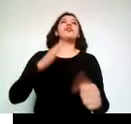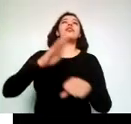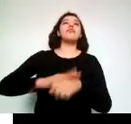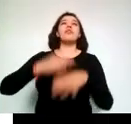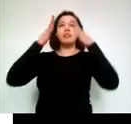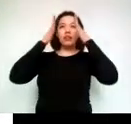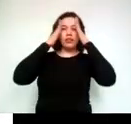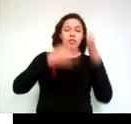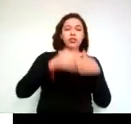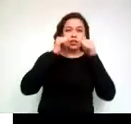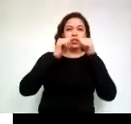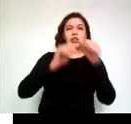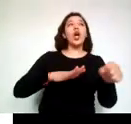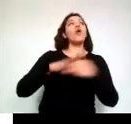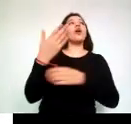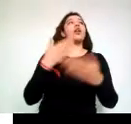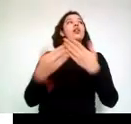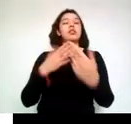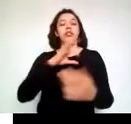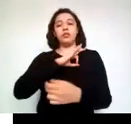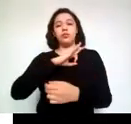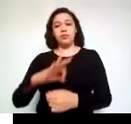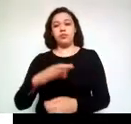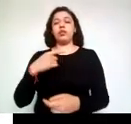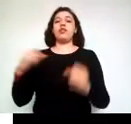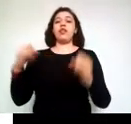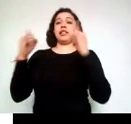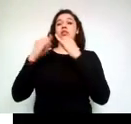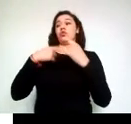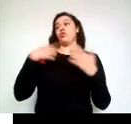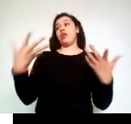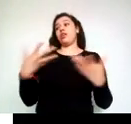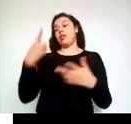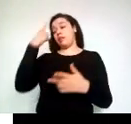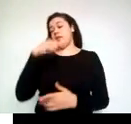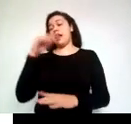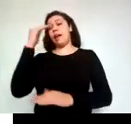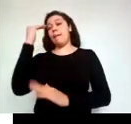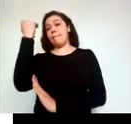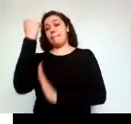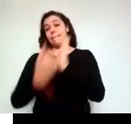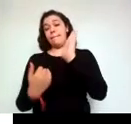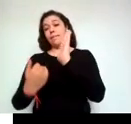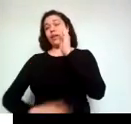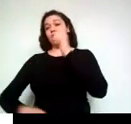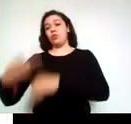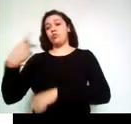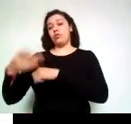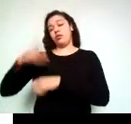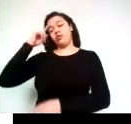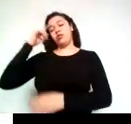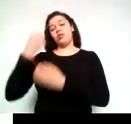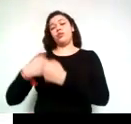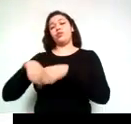tipo de acciones puedo implementar a nivel institucional para que disminuyan los factores de riesgo psicosocial, disminuyan